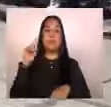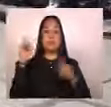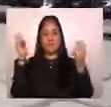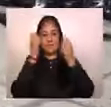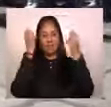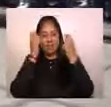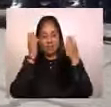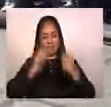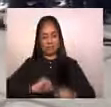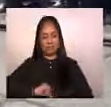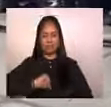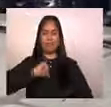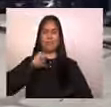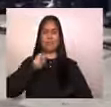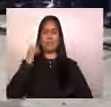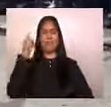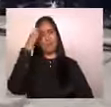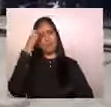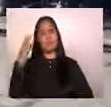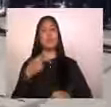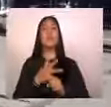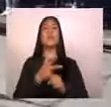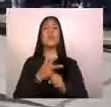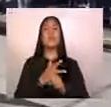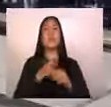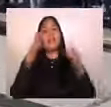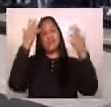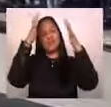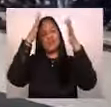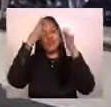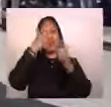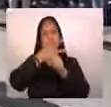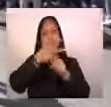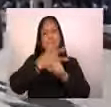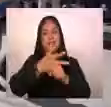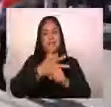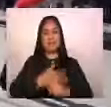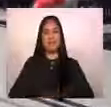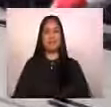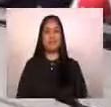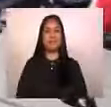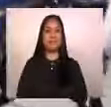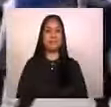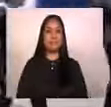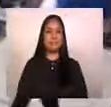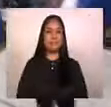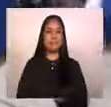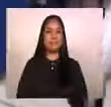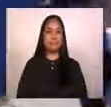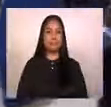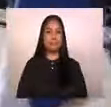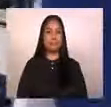para celebrar el orgullo por la guatemalidad. ¡Que viva Guatemala!